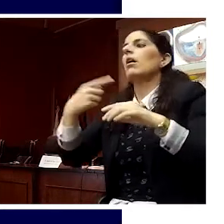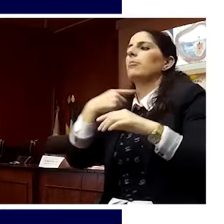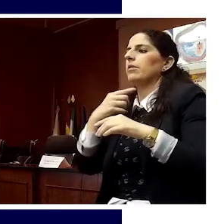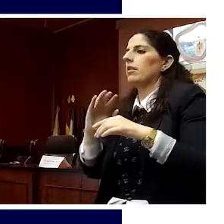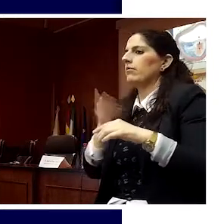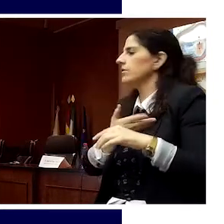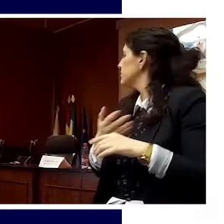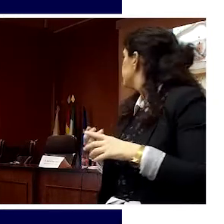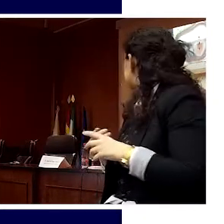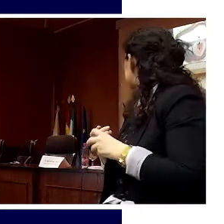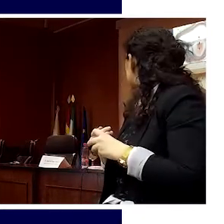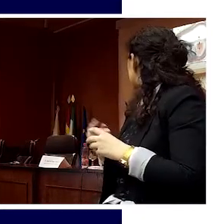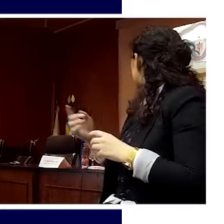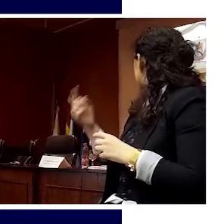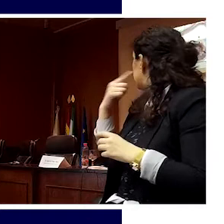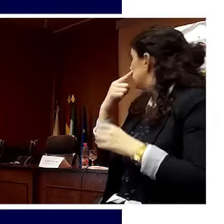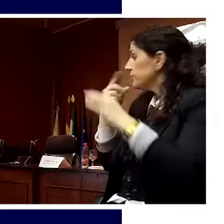adelgazamiento de la pared que separa